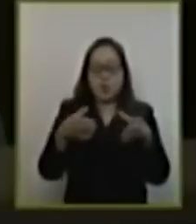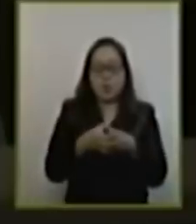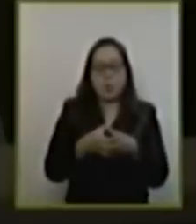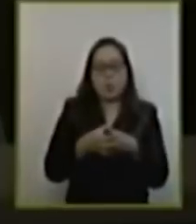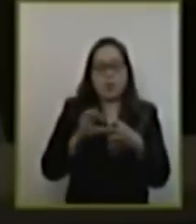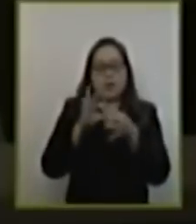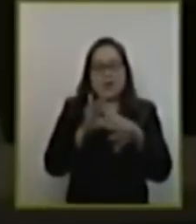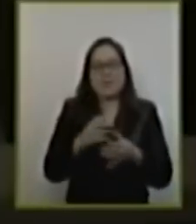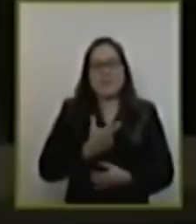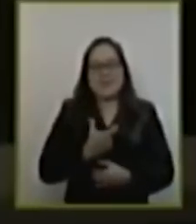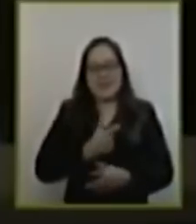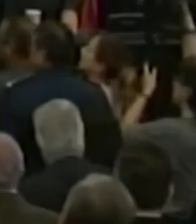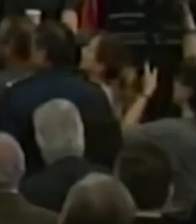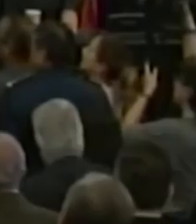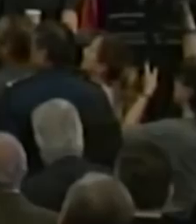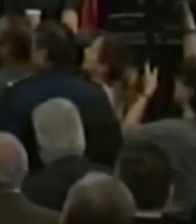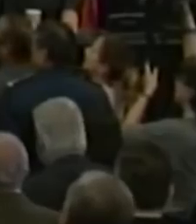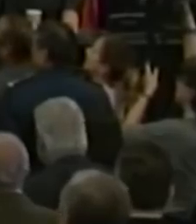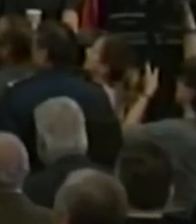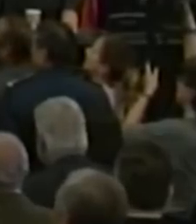esta presea.